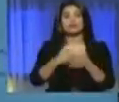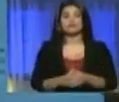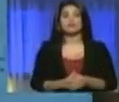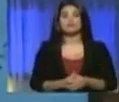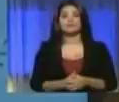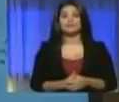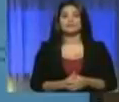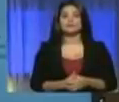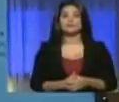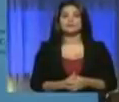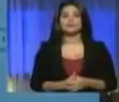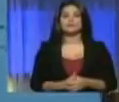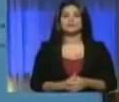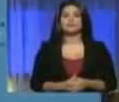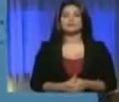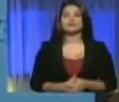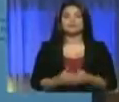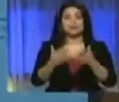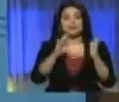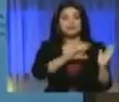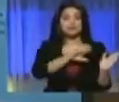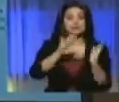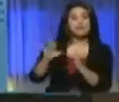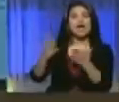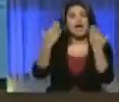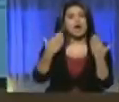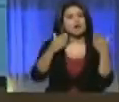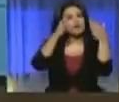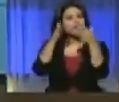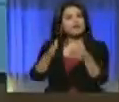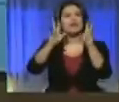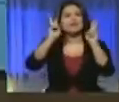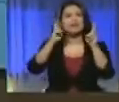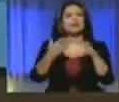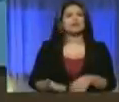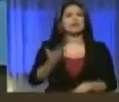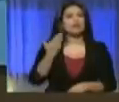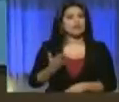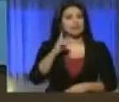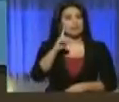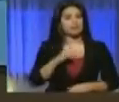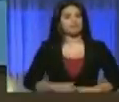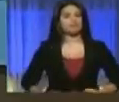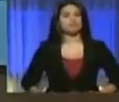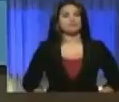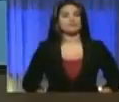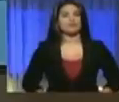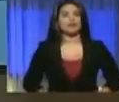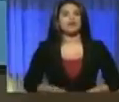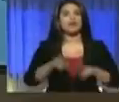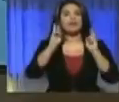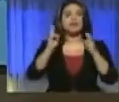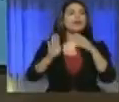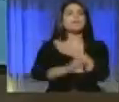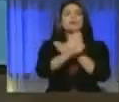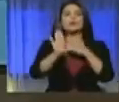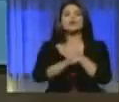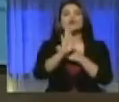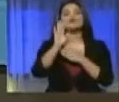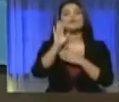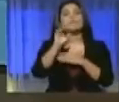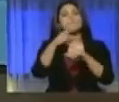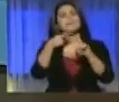entrarle a un tema muy importante. ¿Mm? La agenda de la protección y la felicidad social.